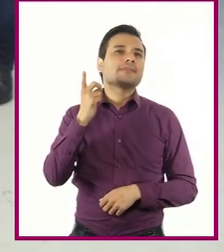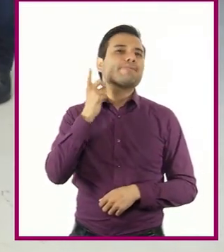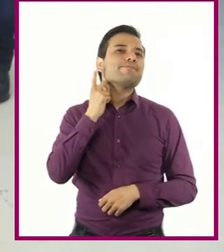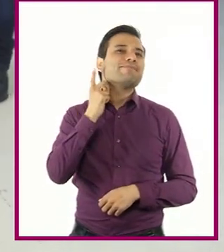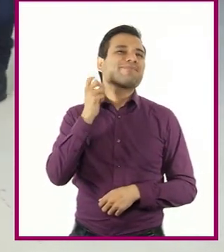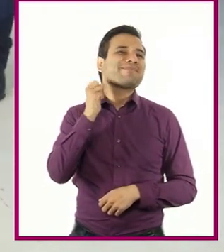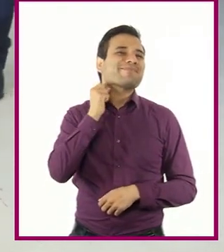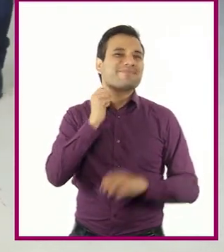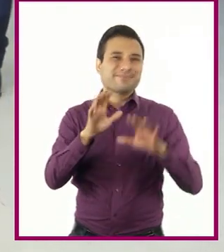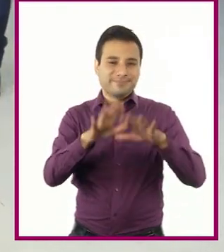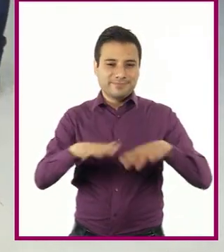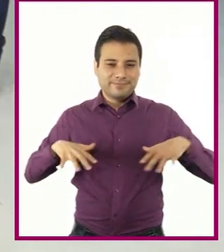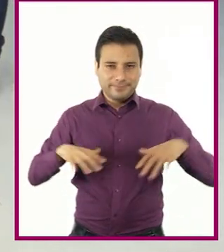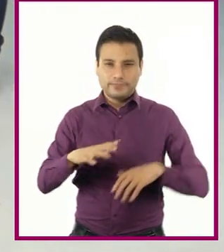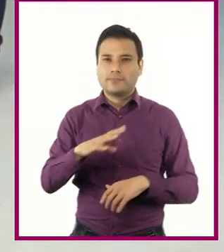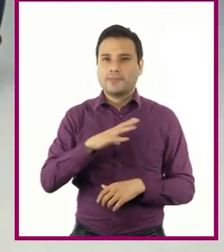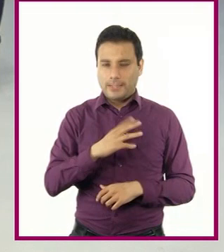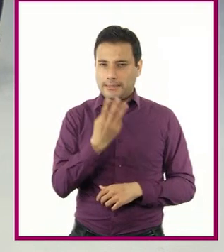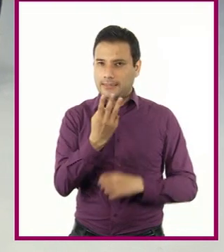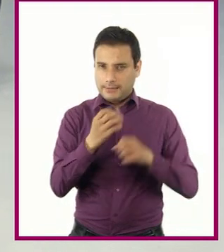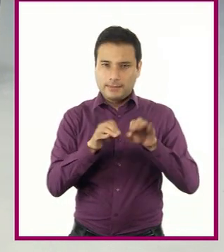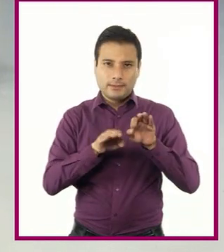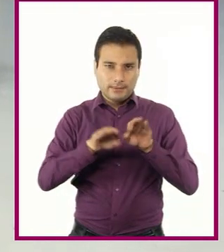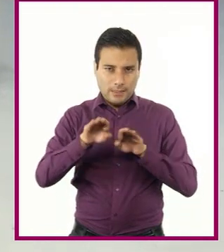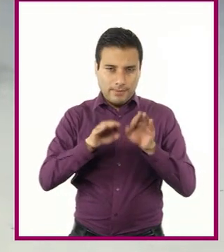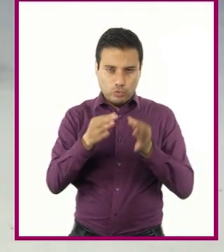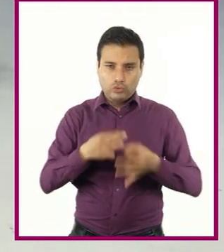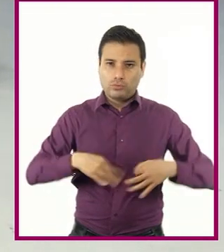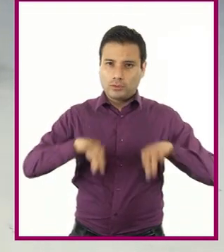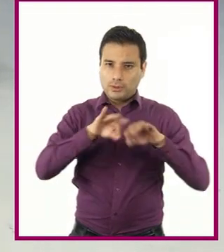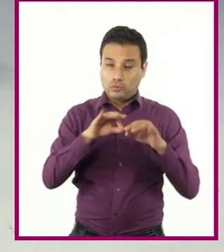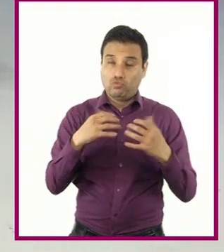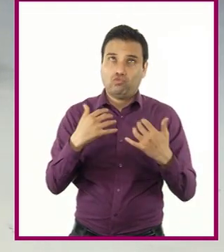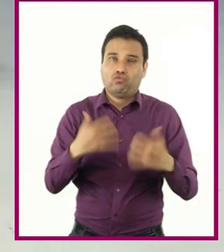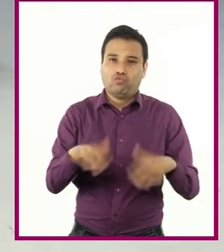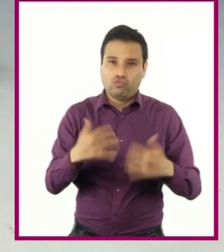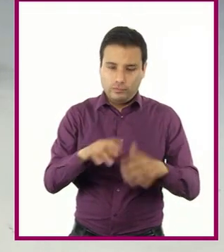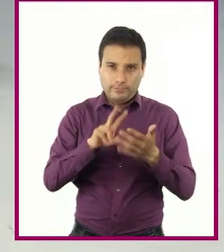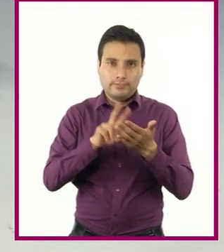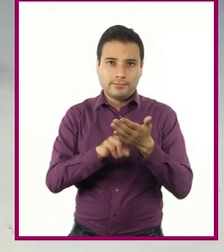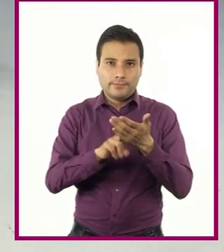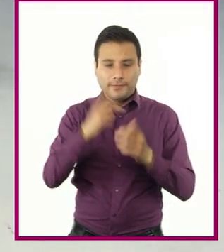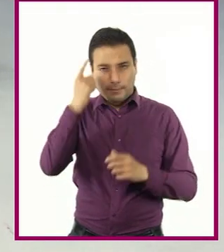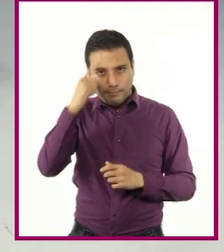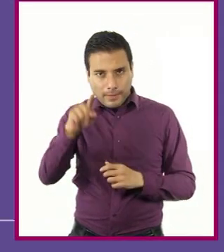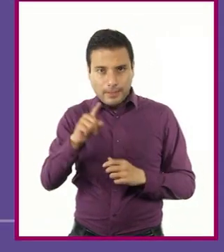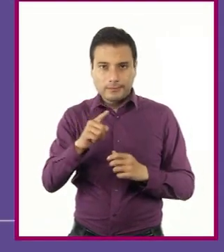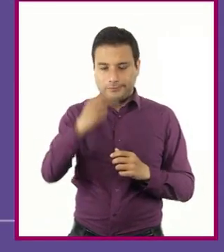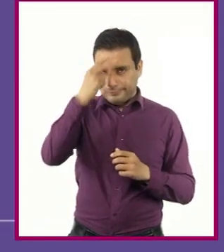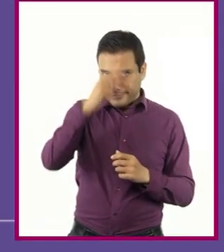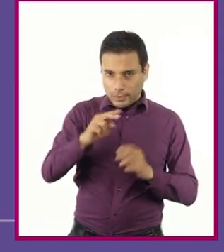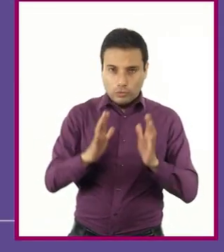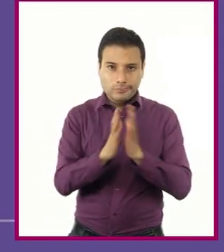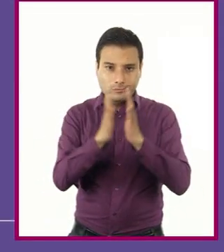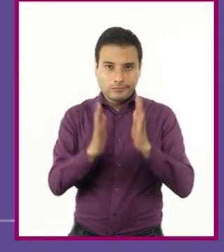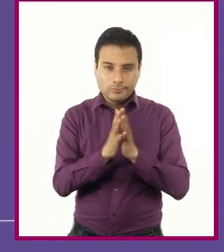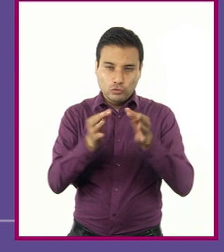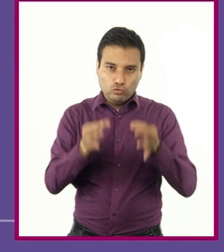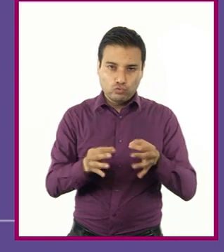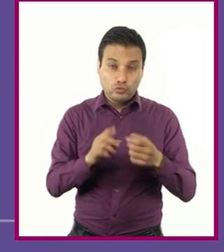Unión y tiene 3 grandes funciones, todas de gran importancia para que nuestra democracia funcione.